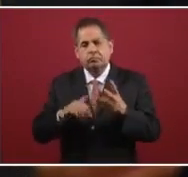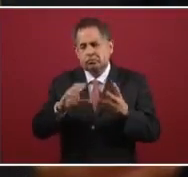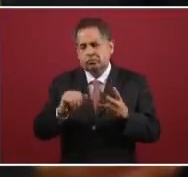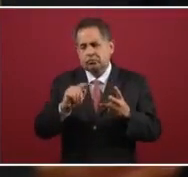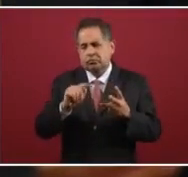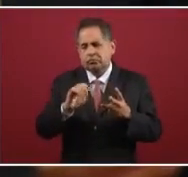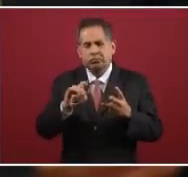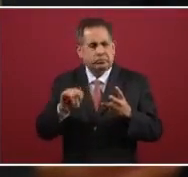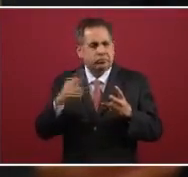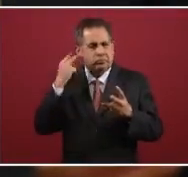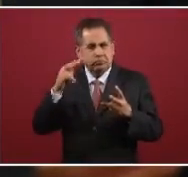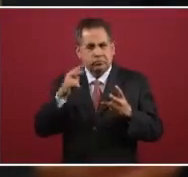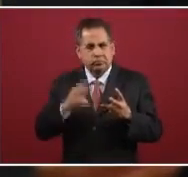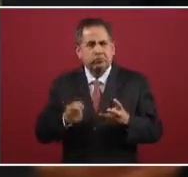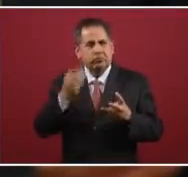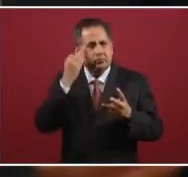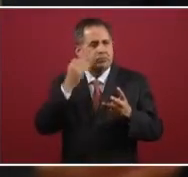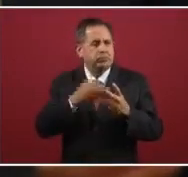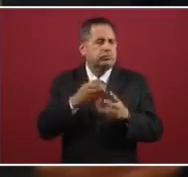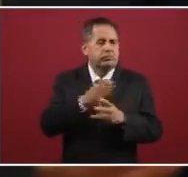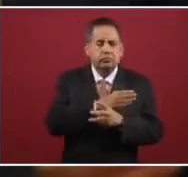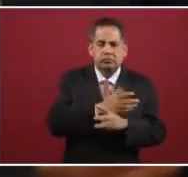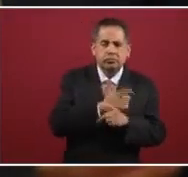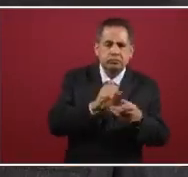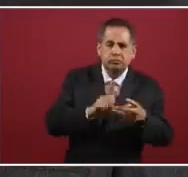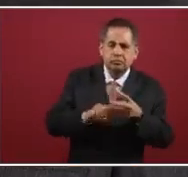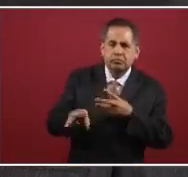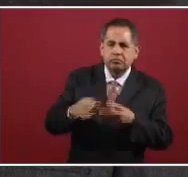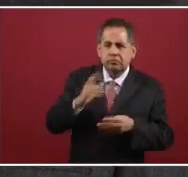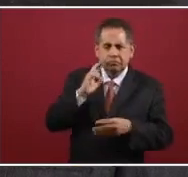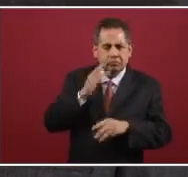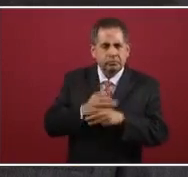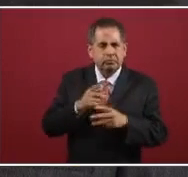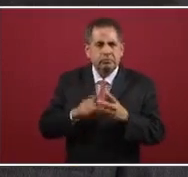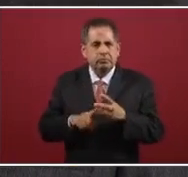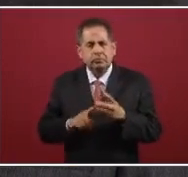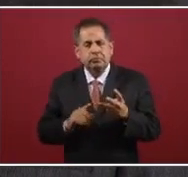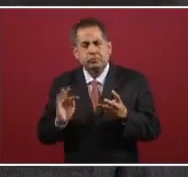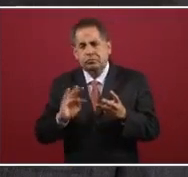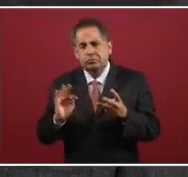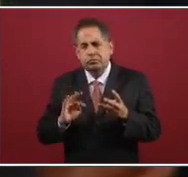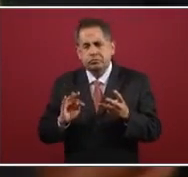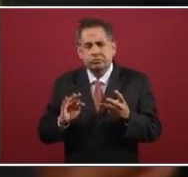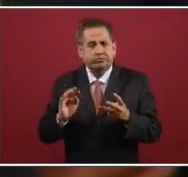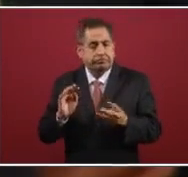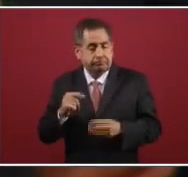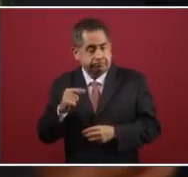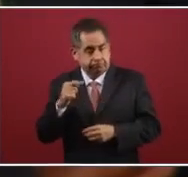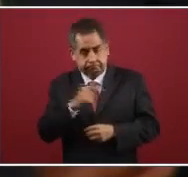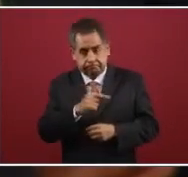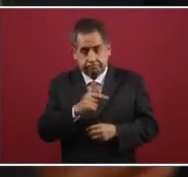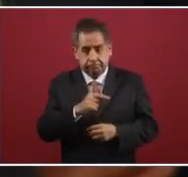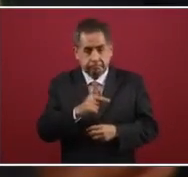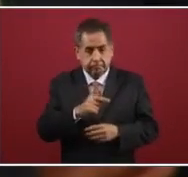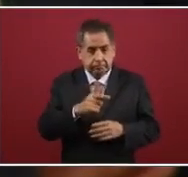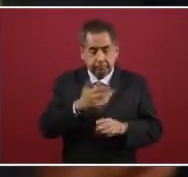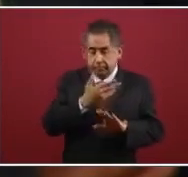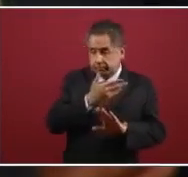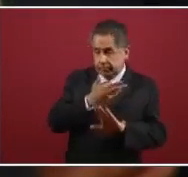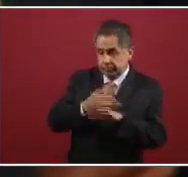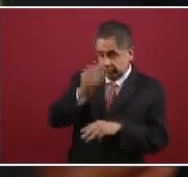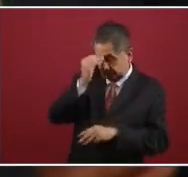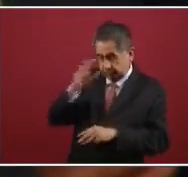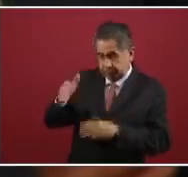¿Cuánto tiempo tenían de haber salido estas personas, los presuntos responsables? Y si se podría considerar este ataque como un acto